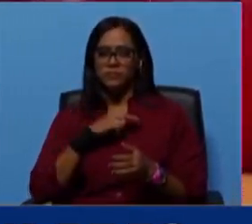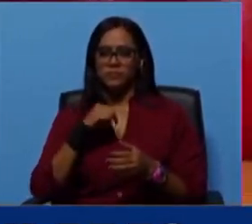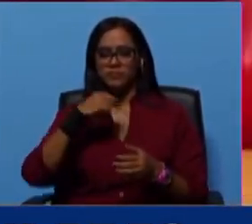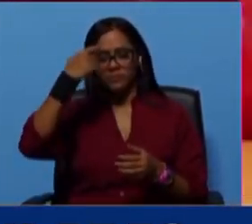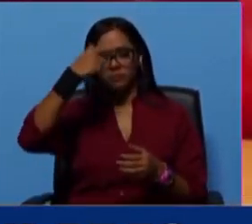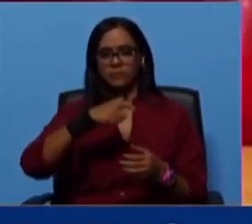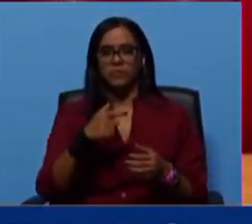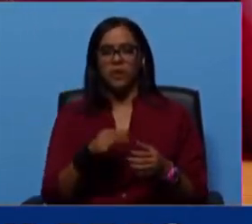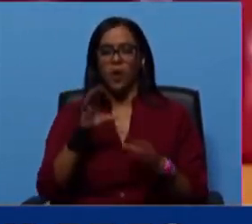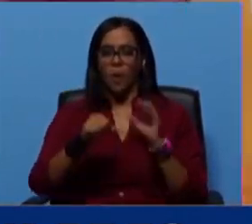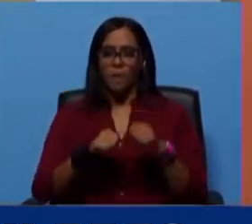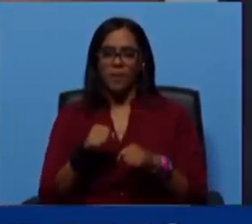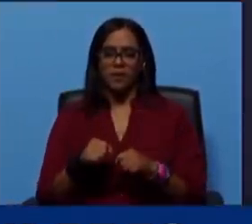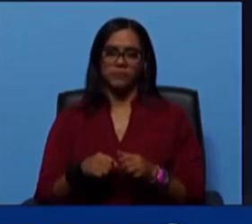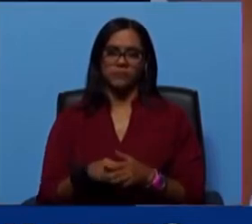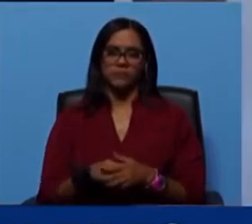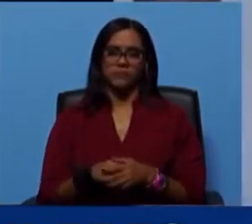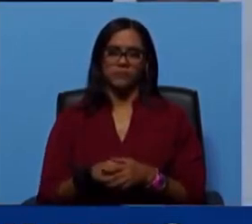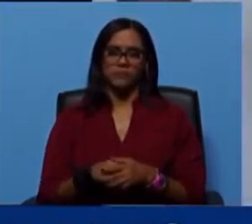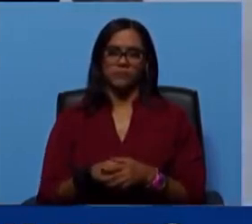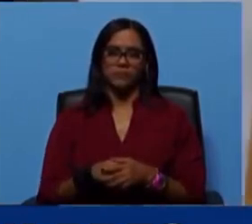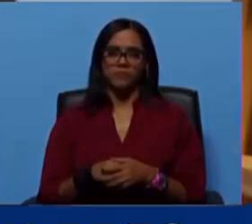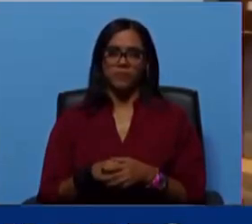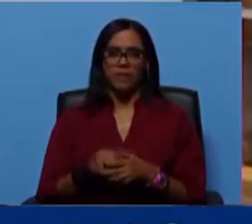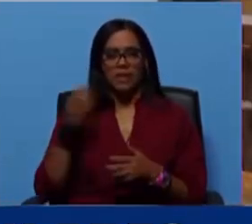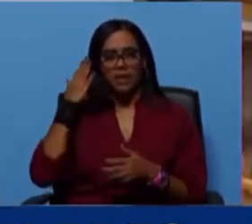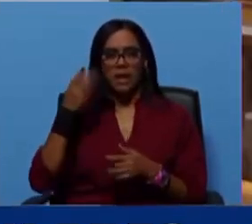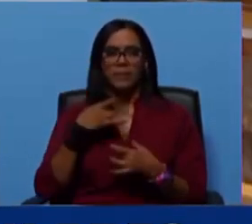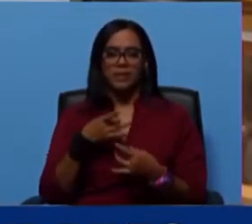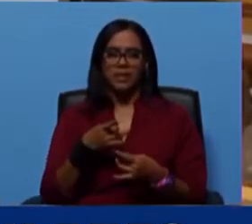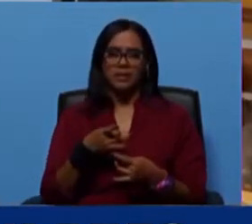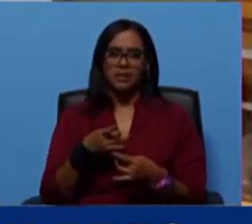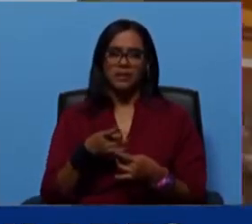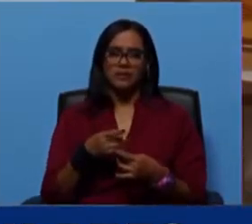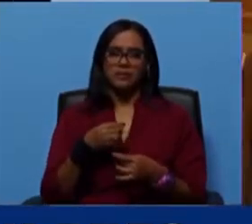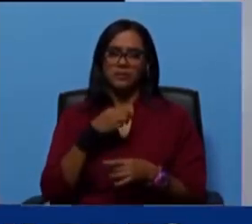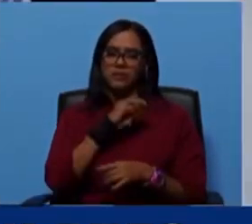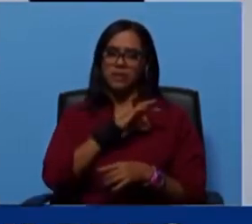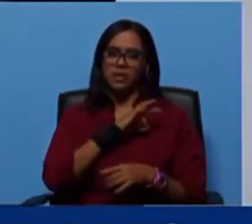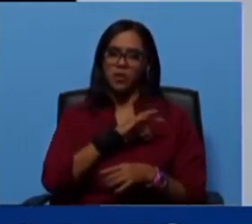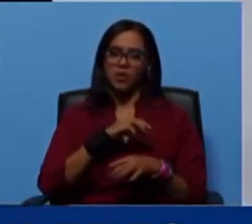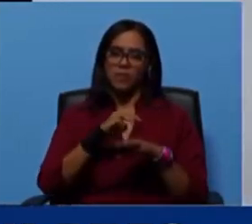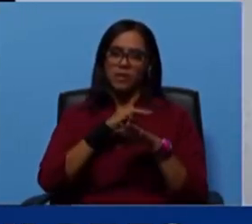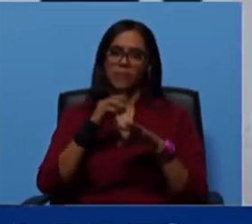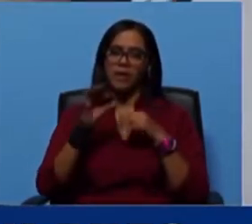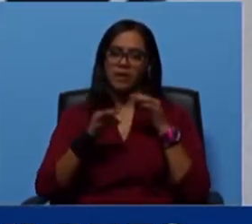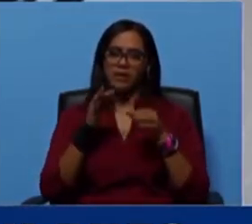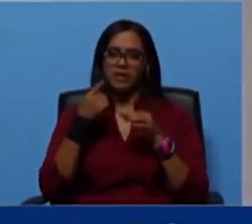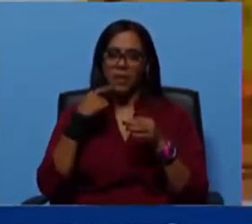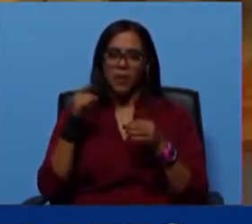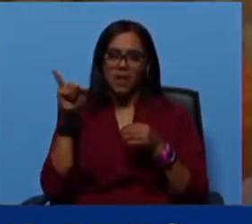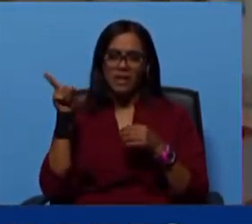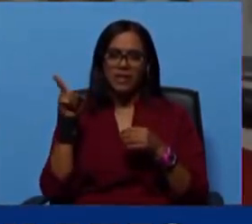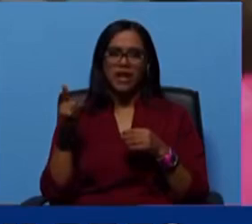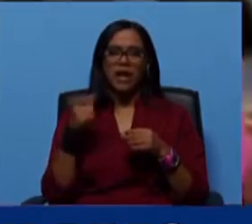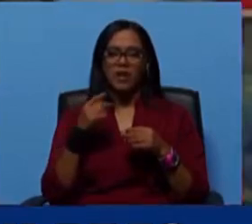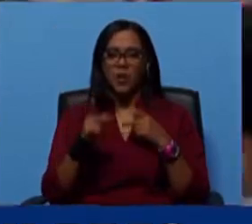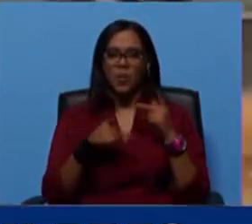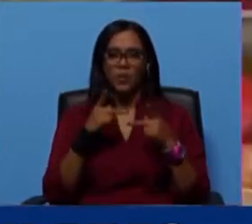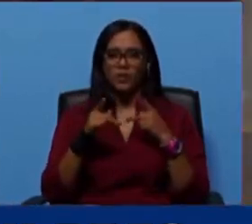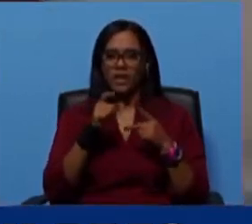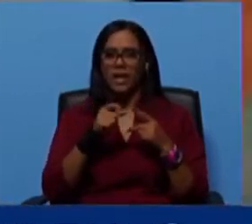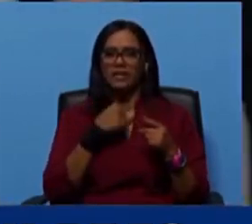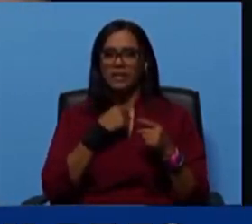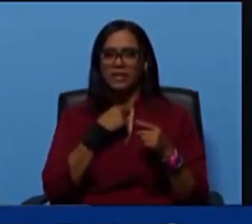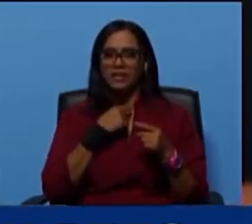en estas bodeguitas populares. Mira, pero tú sabes que me interesaría, señor ministro, que nos comentara lo que tenemos allá atrás, porque hay unos productos que a la gente le encanta,